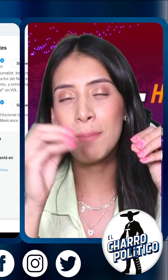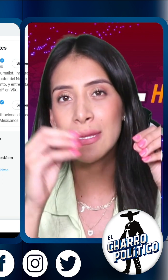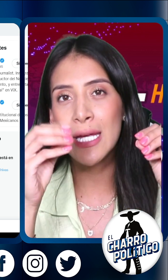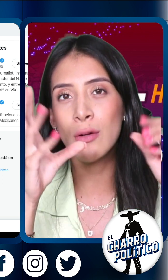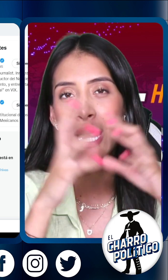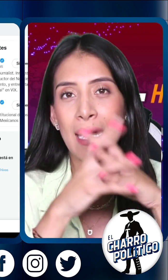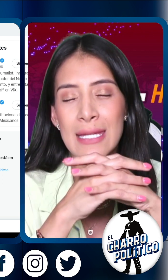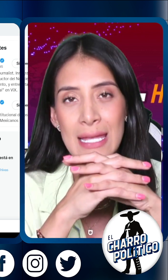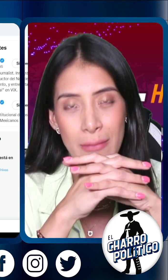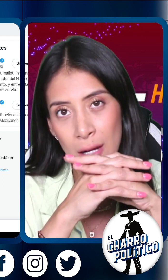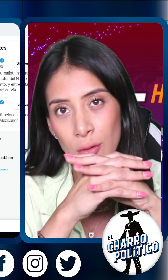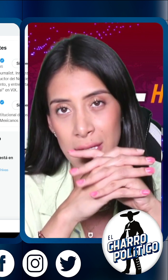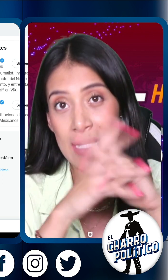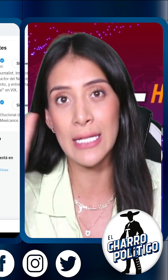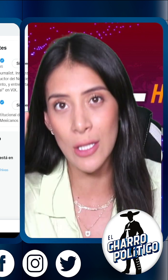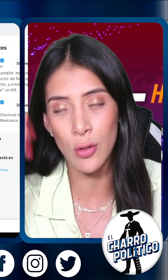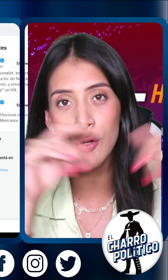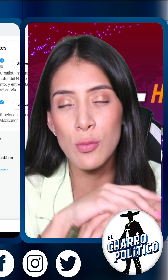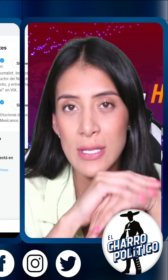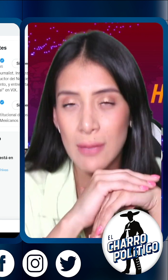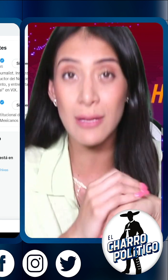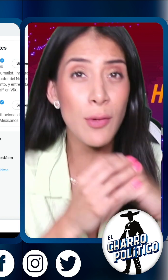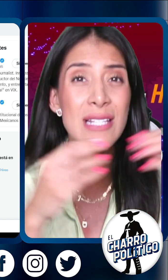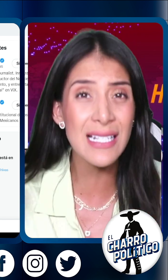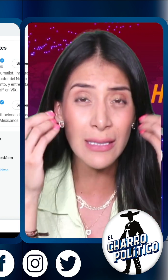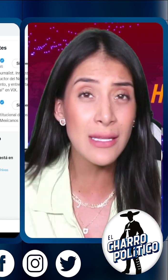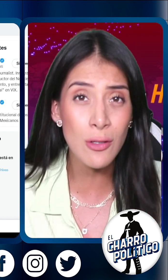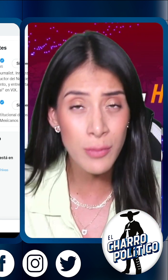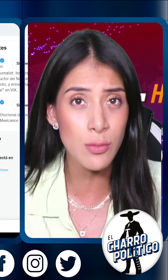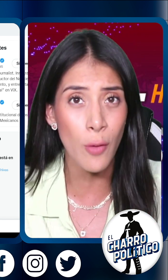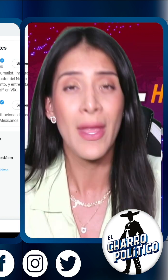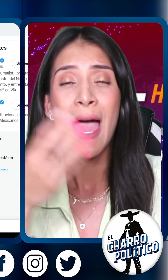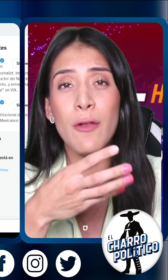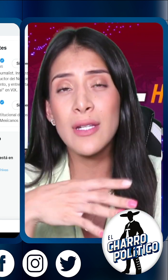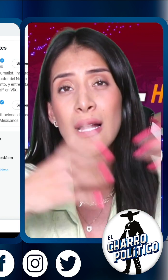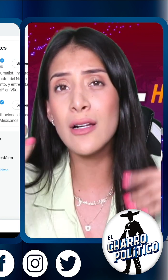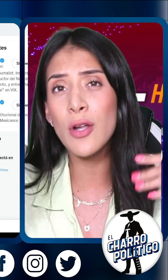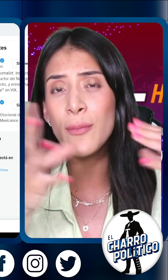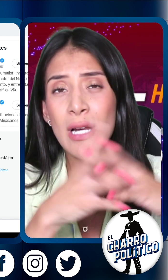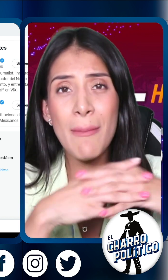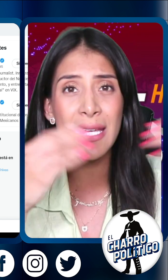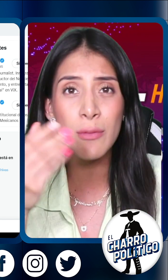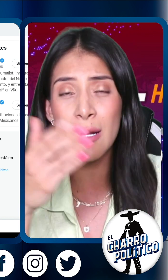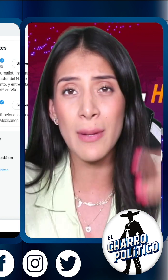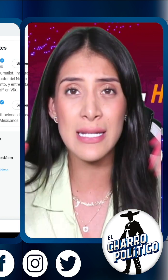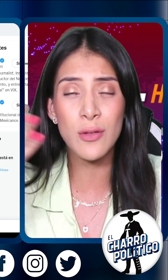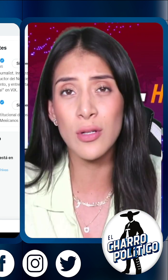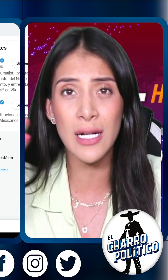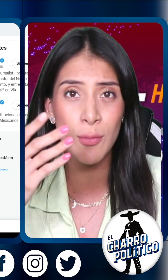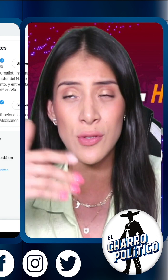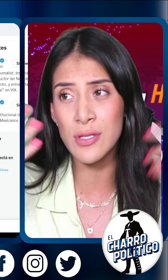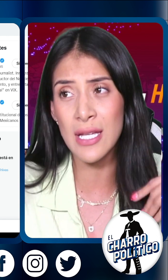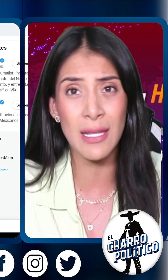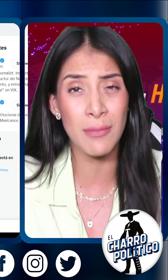nomás le pintaron la greña de blanco y ya es gringo, ¿no? Supuestamente, pero es exactamente lo mismo. Al final Carlos Loret de Mola va que vuela para ser